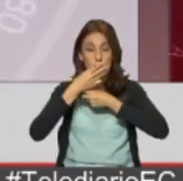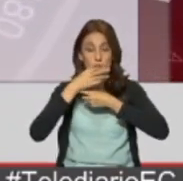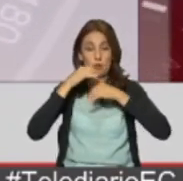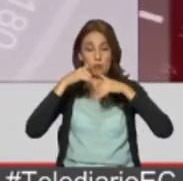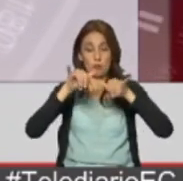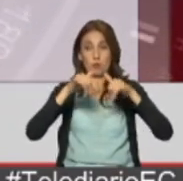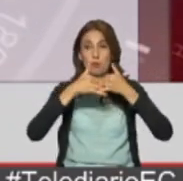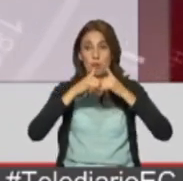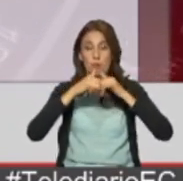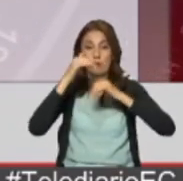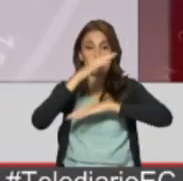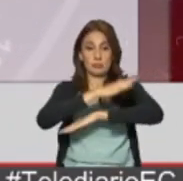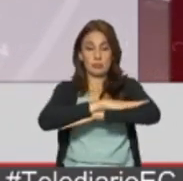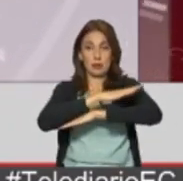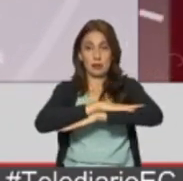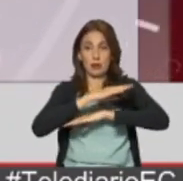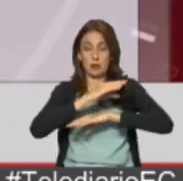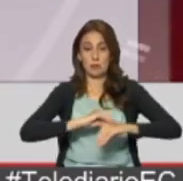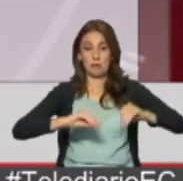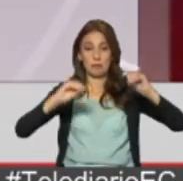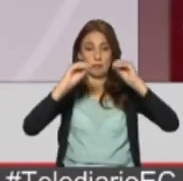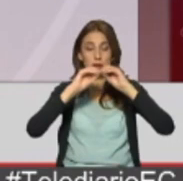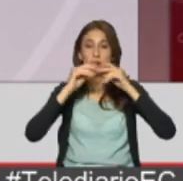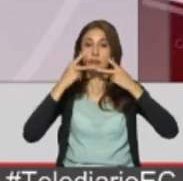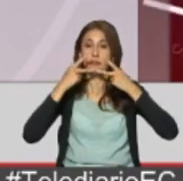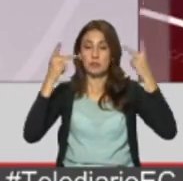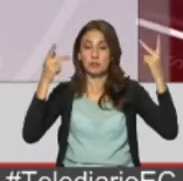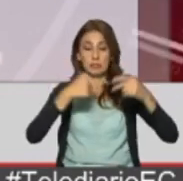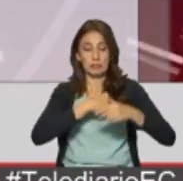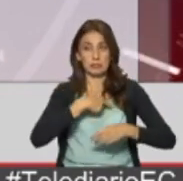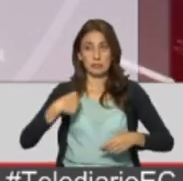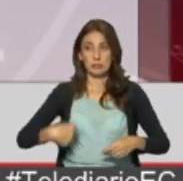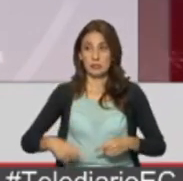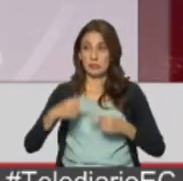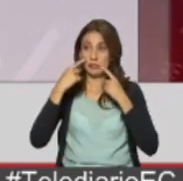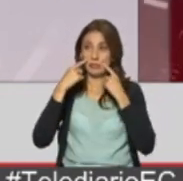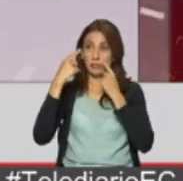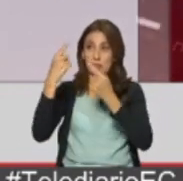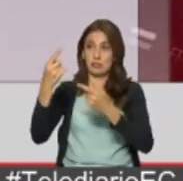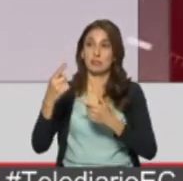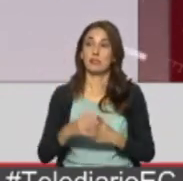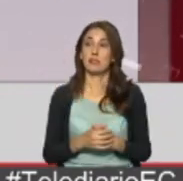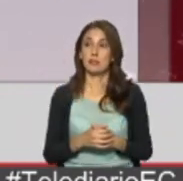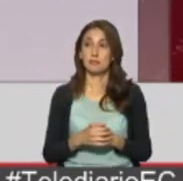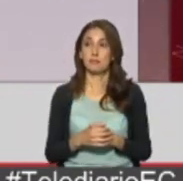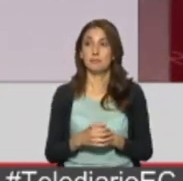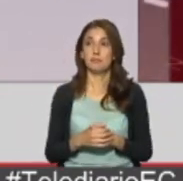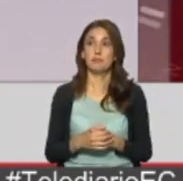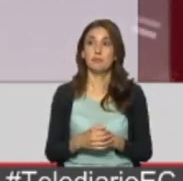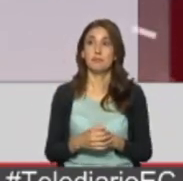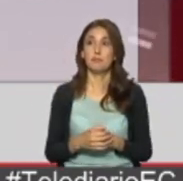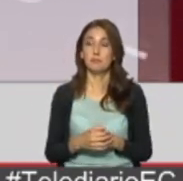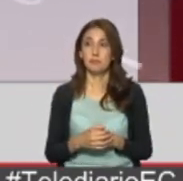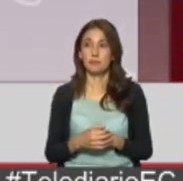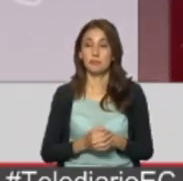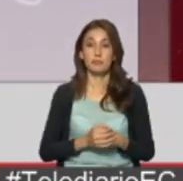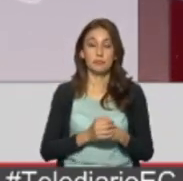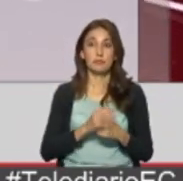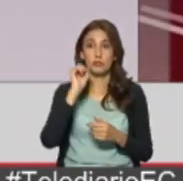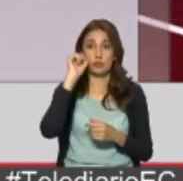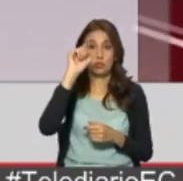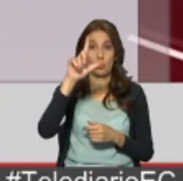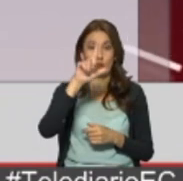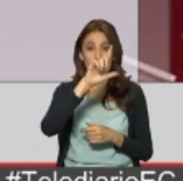chat de la plataforma más difundida y la que mejor funciona en China. Ajá. Que es CQ Beijing, C mayúscula